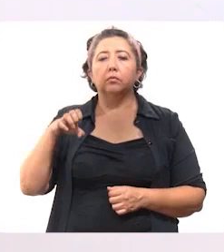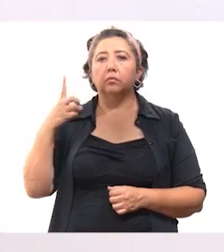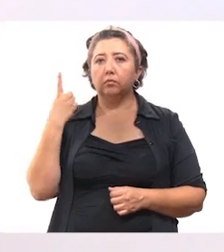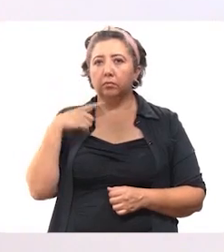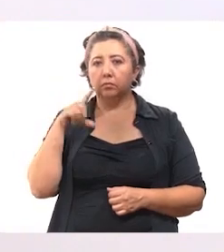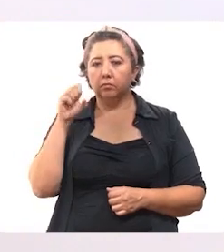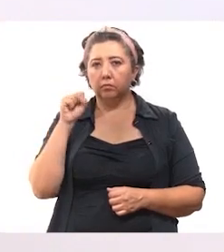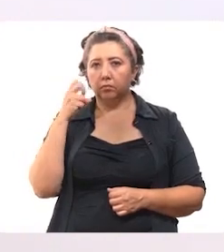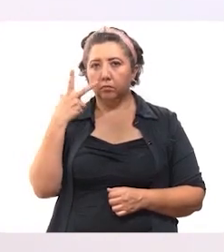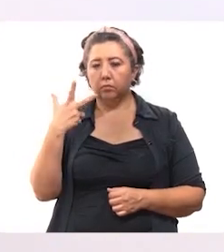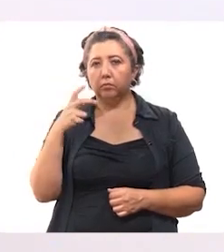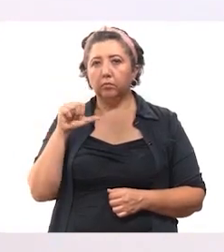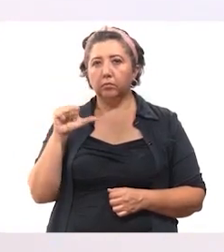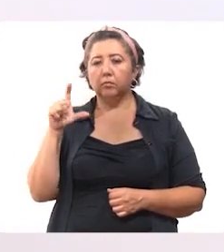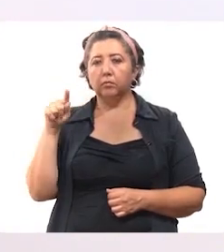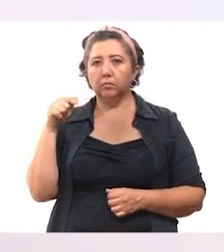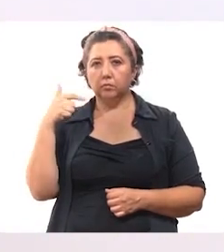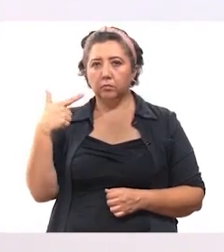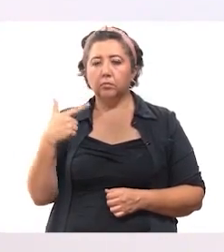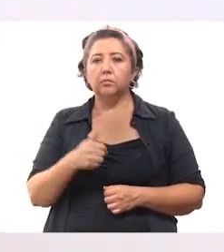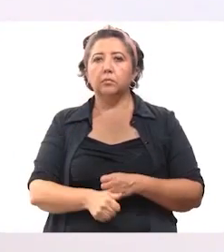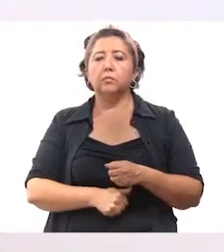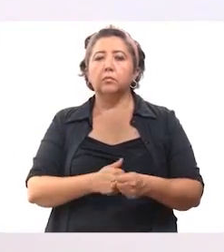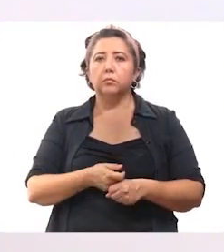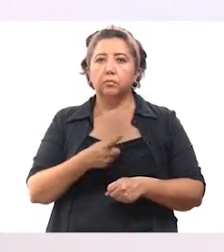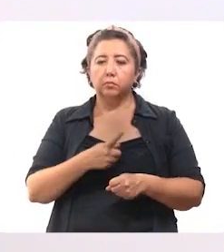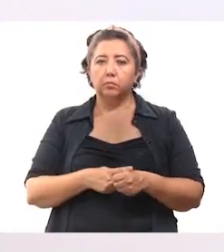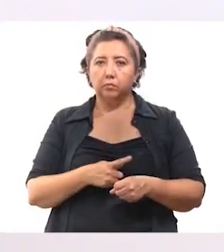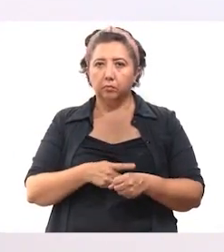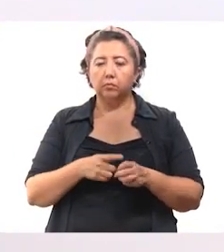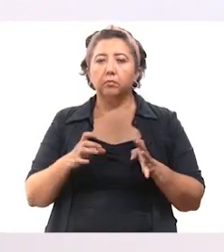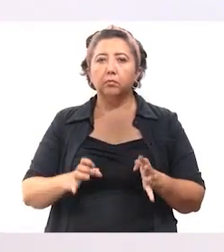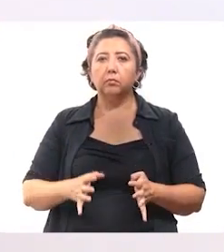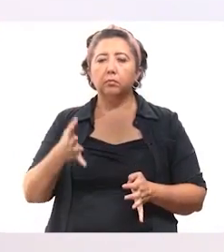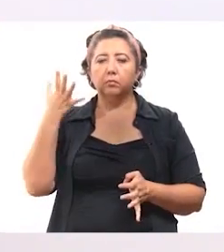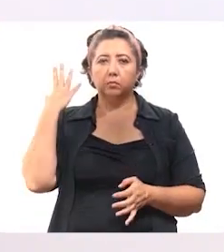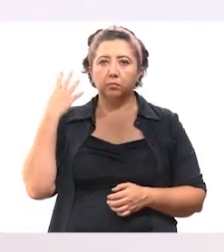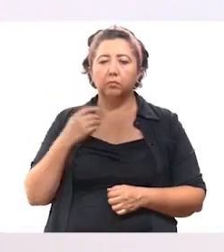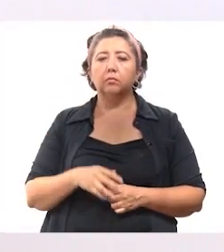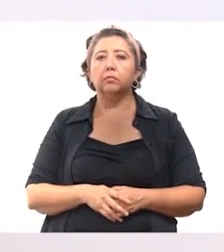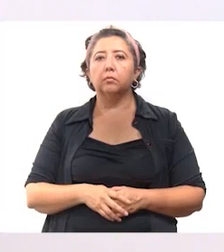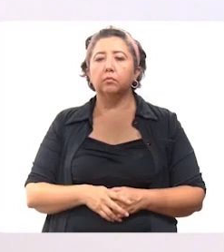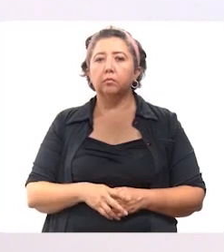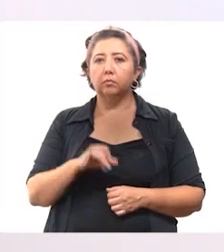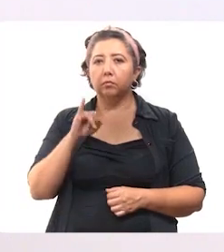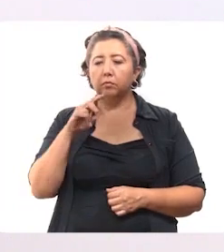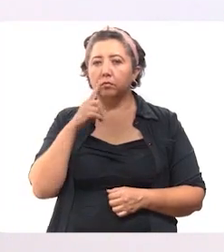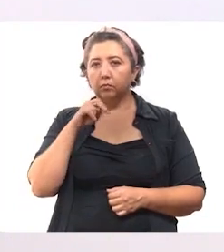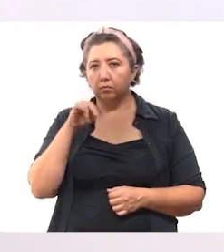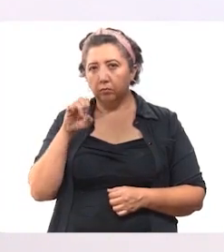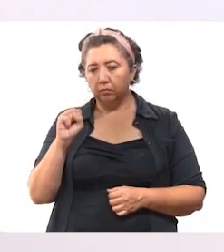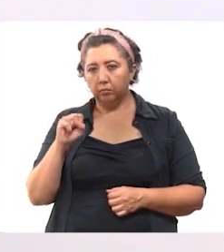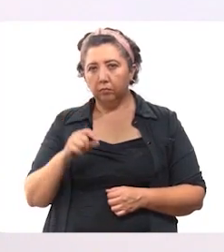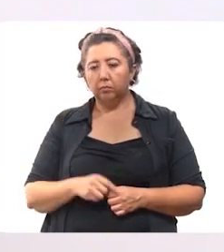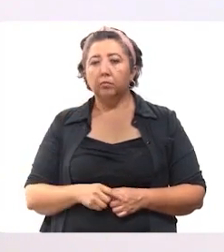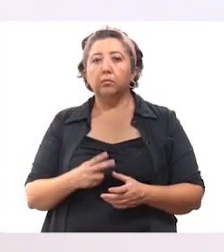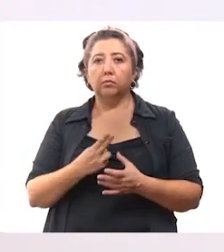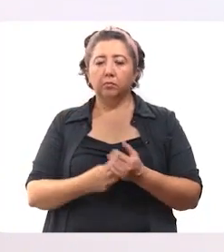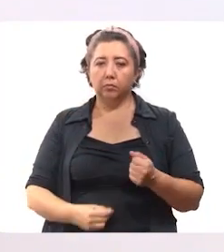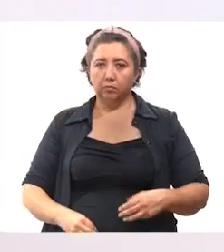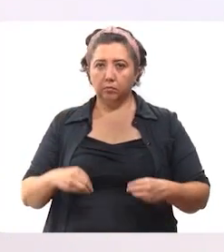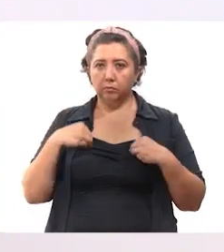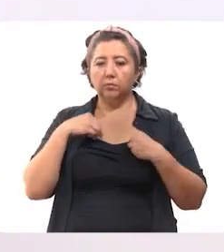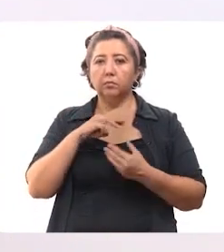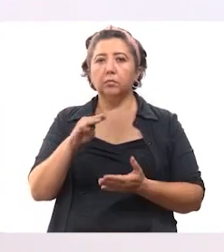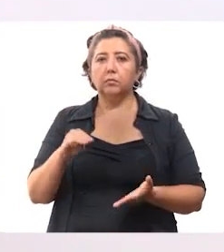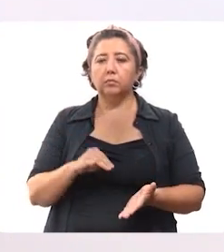rango de edad de 68 a 77 años. Entre sus principales enfermedades se encuentran inmunosupresión. Ambos residían